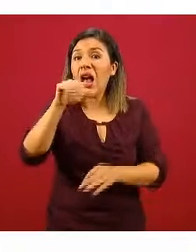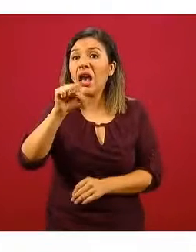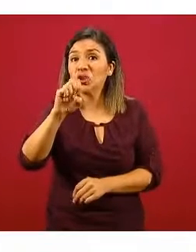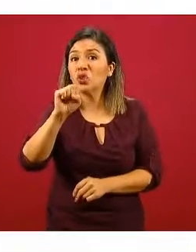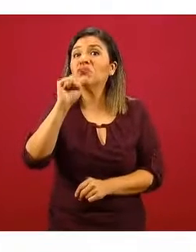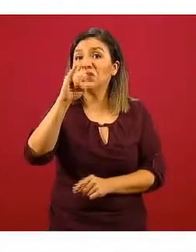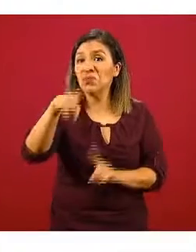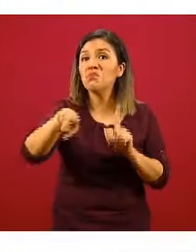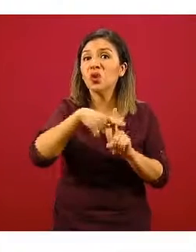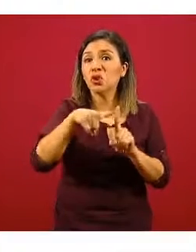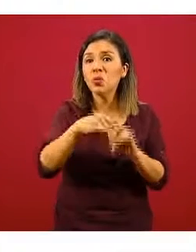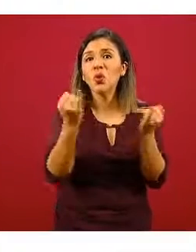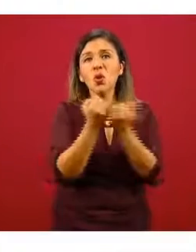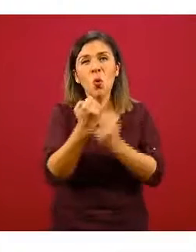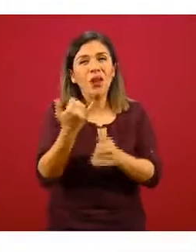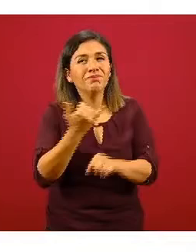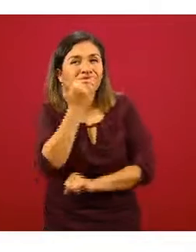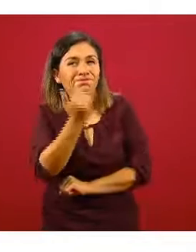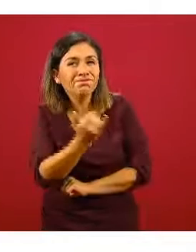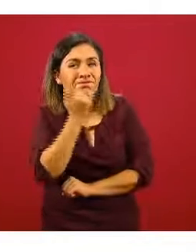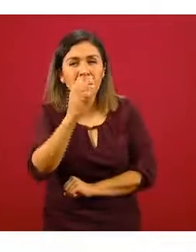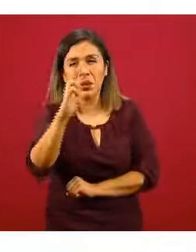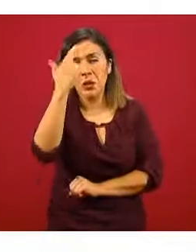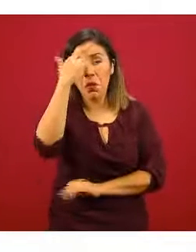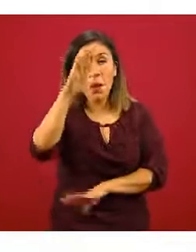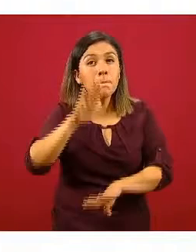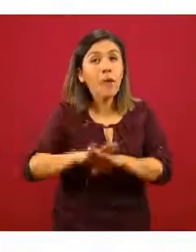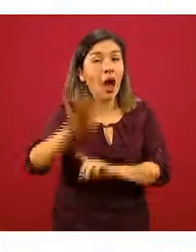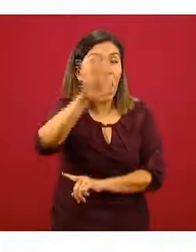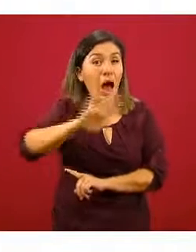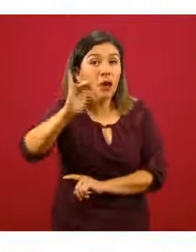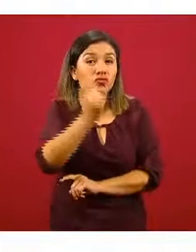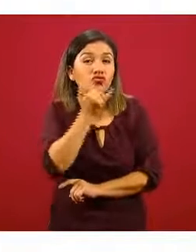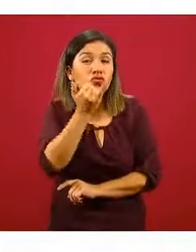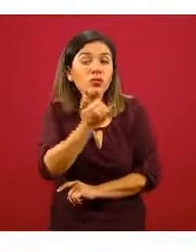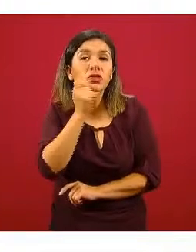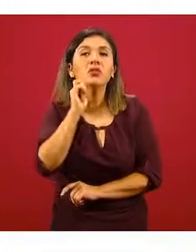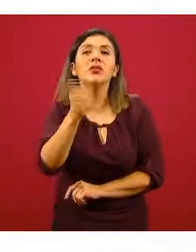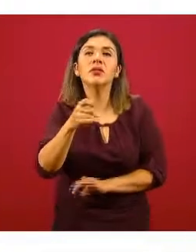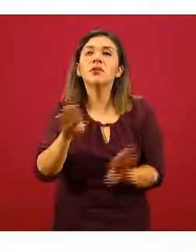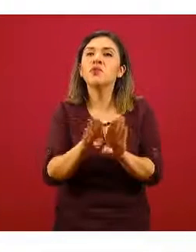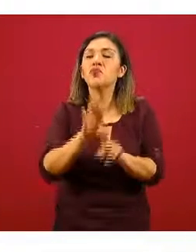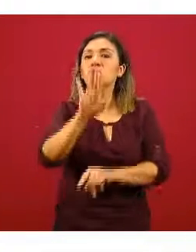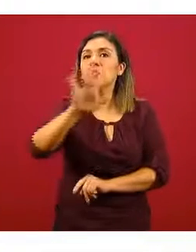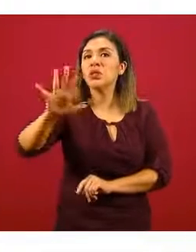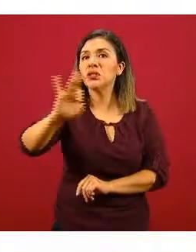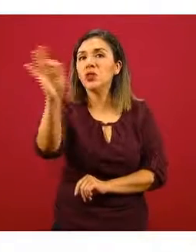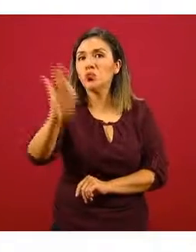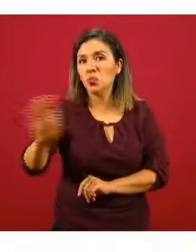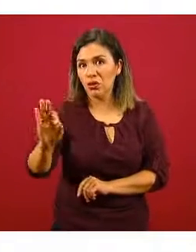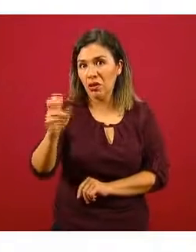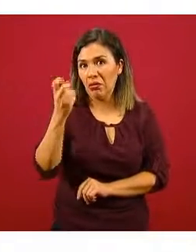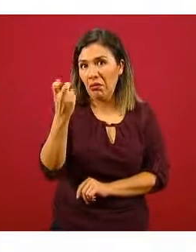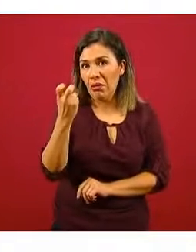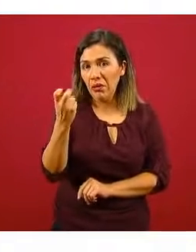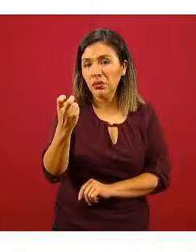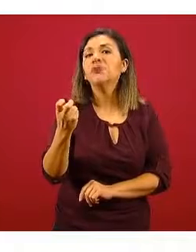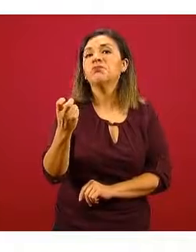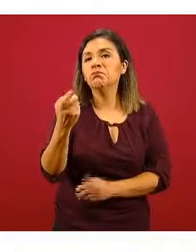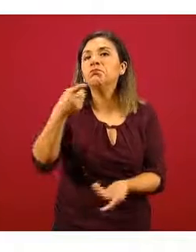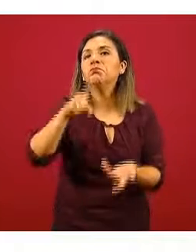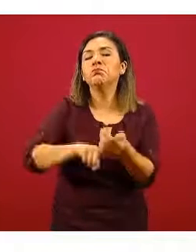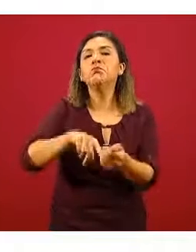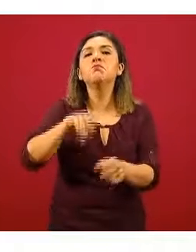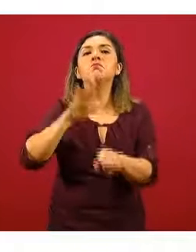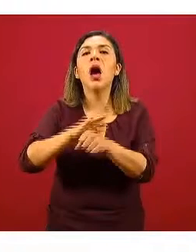los sospechosos, recordando que la mayoría de estos sospechosos, estamos hablando casi el 55% de ellos, se encuentran